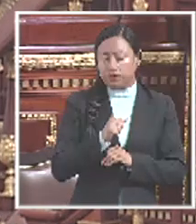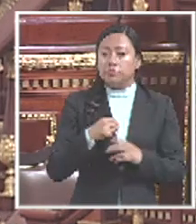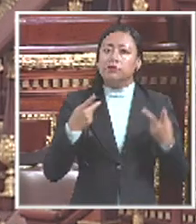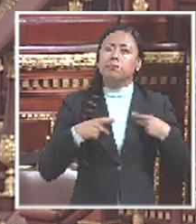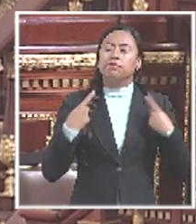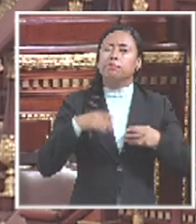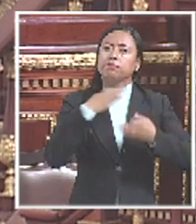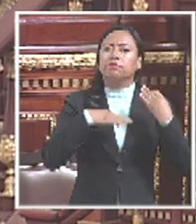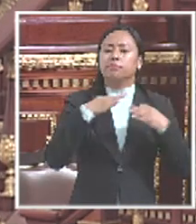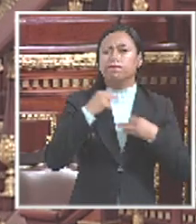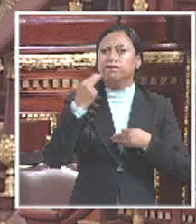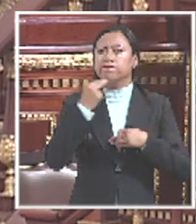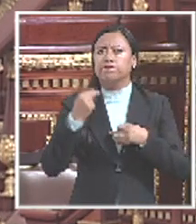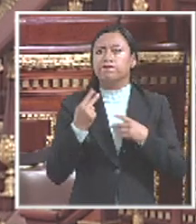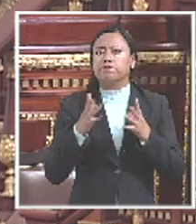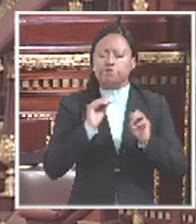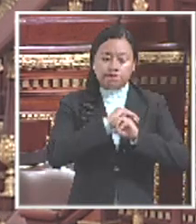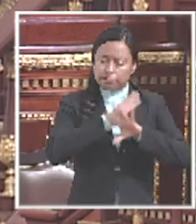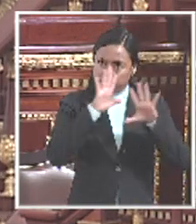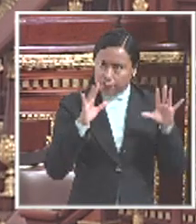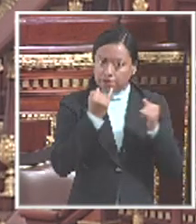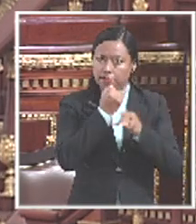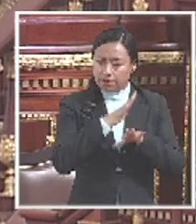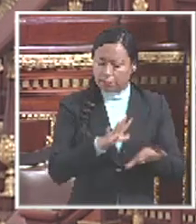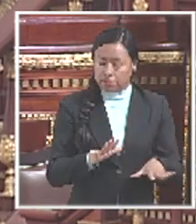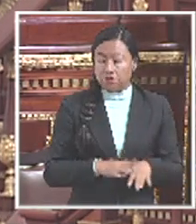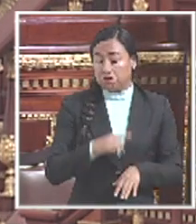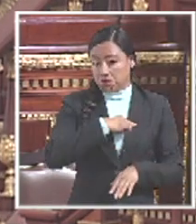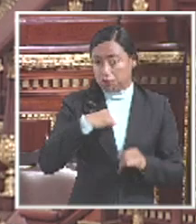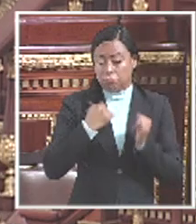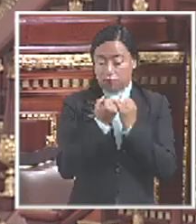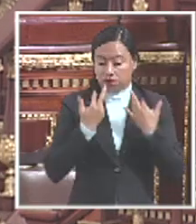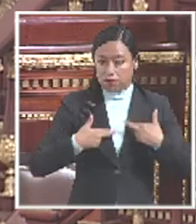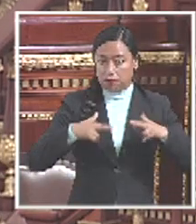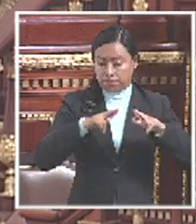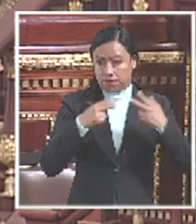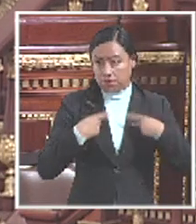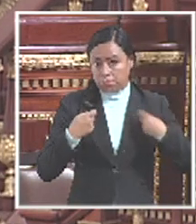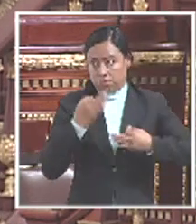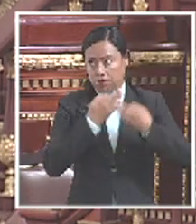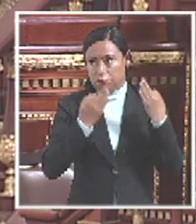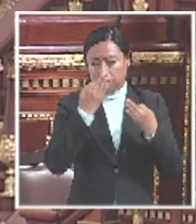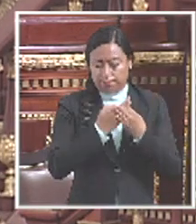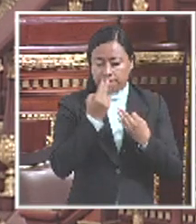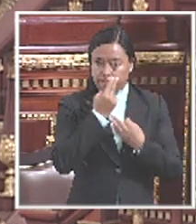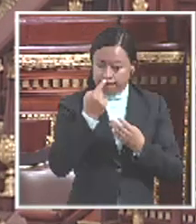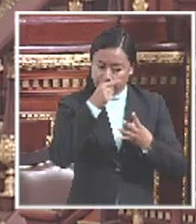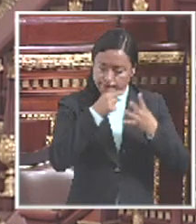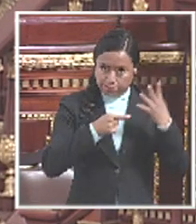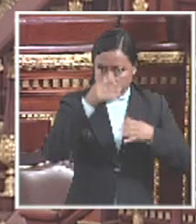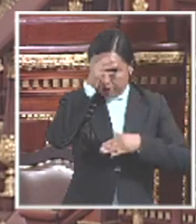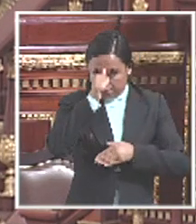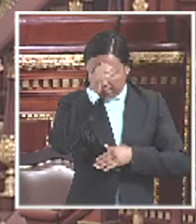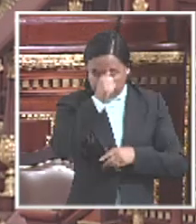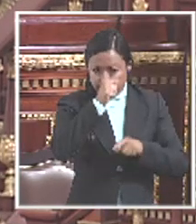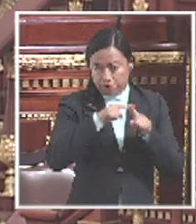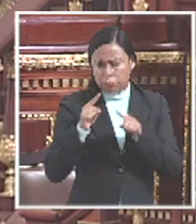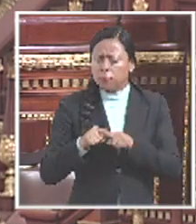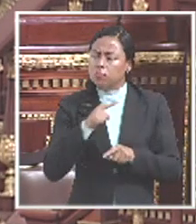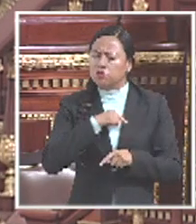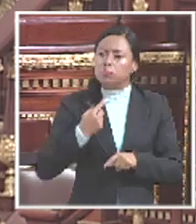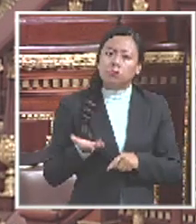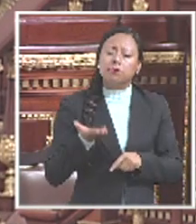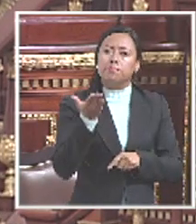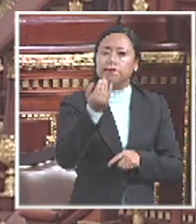certidumbre. Nosotros, como representantes populares, necesitamos saber el contenido de estos acuerdos. Solamente estamos pidiendo